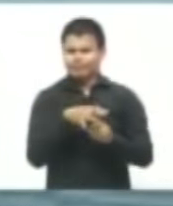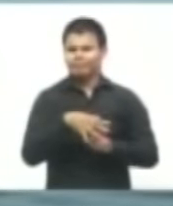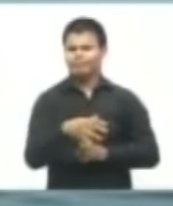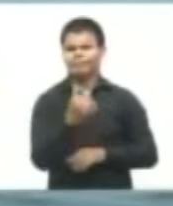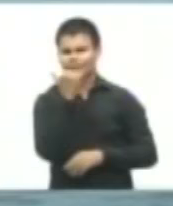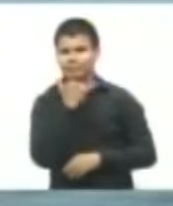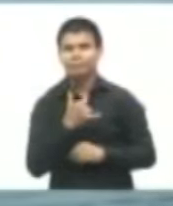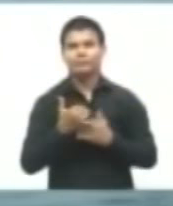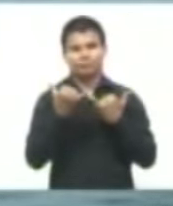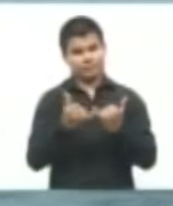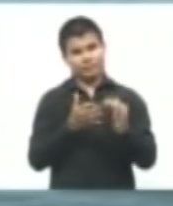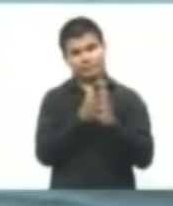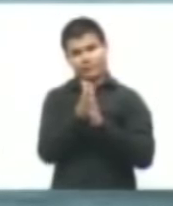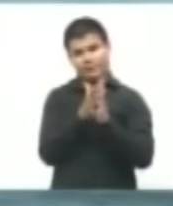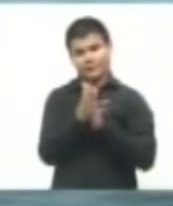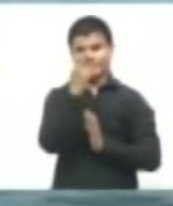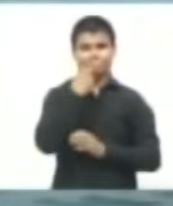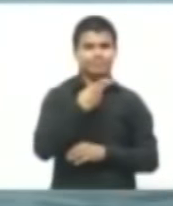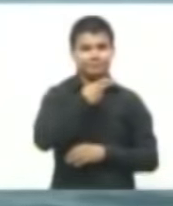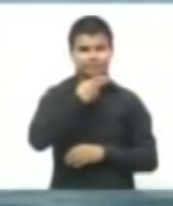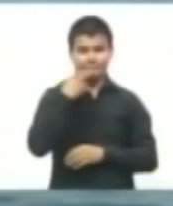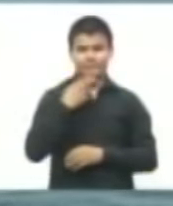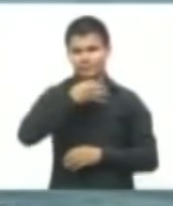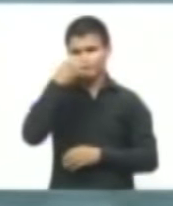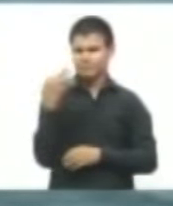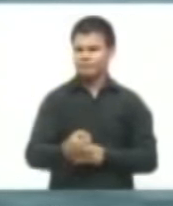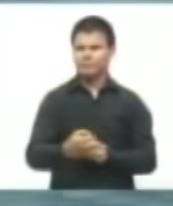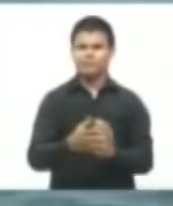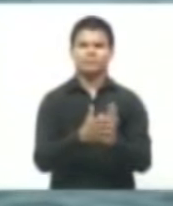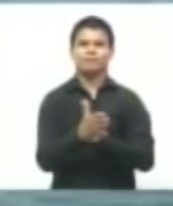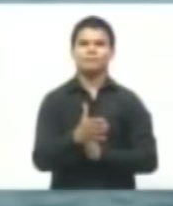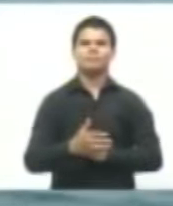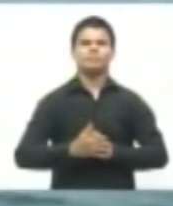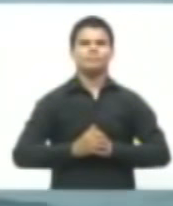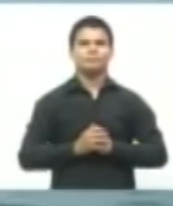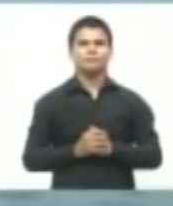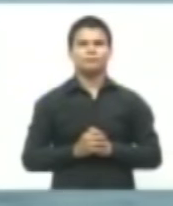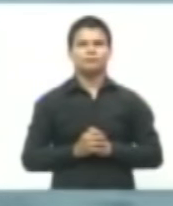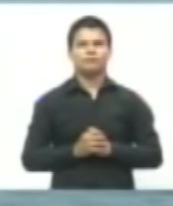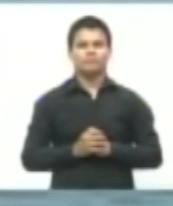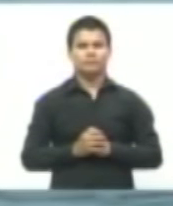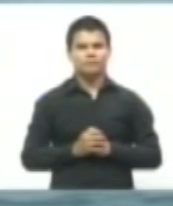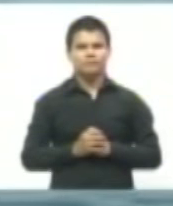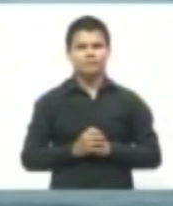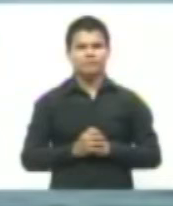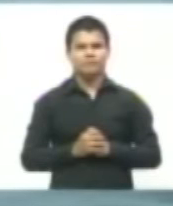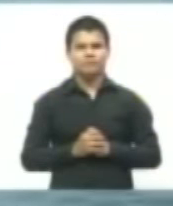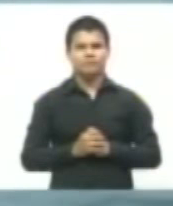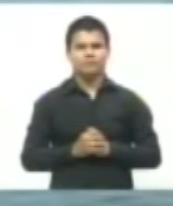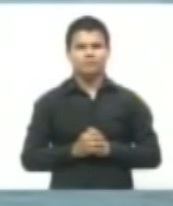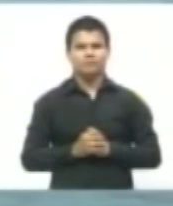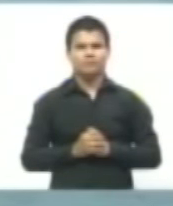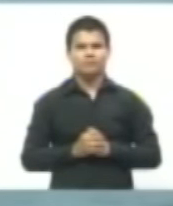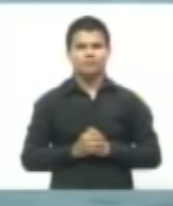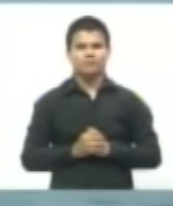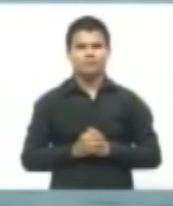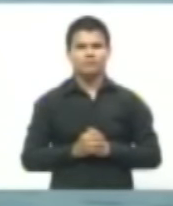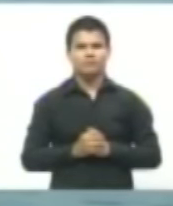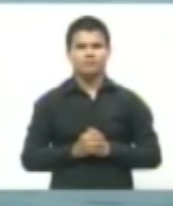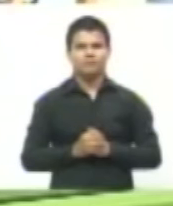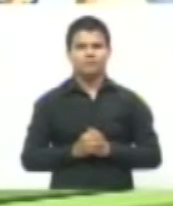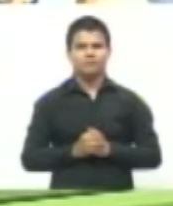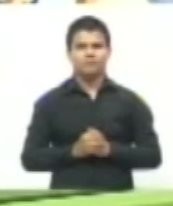información del departamento del Magdalena en Santa Marta, la bahía más linda de América. Junior Beltrán Rodríguez, las noticias, un compromiso con la